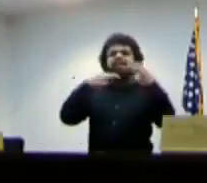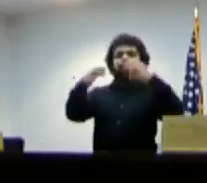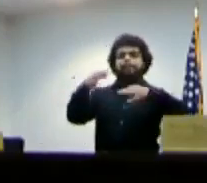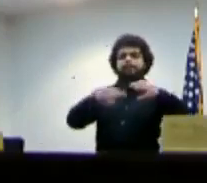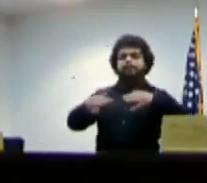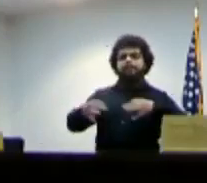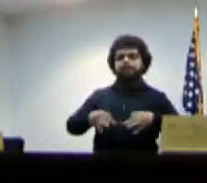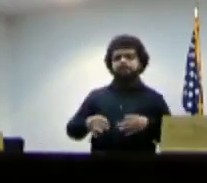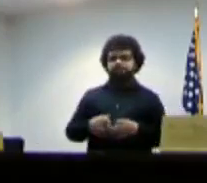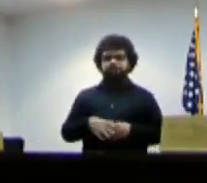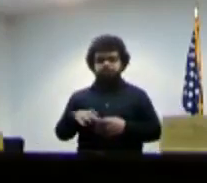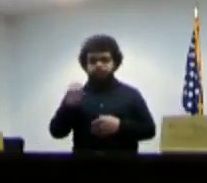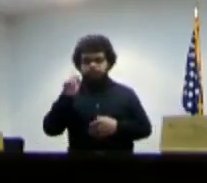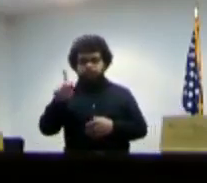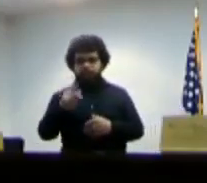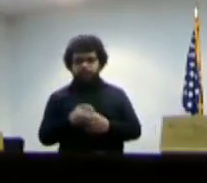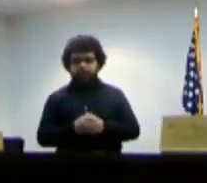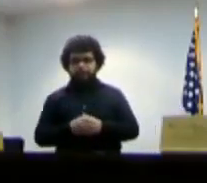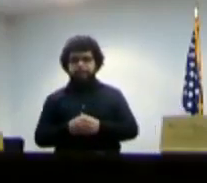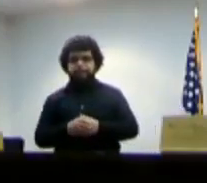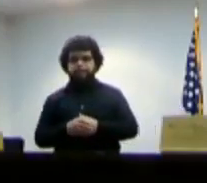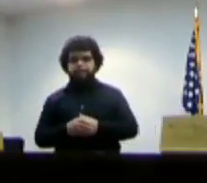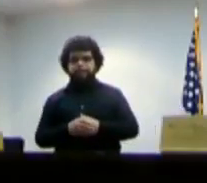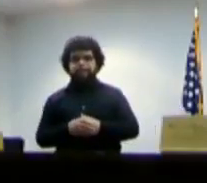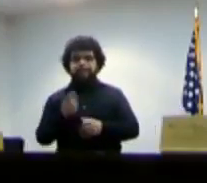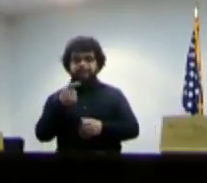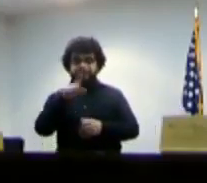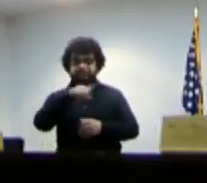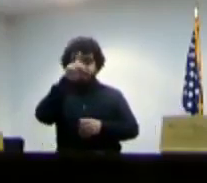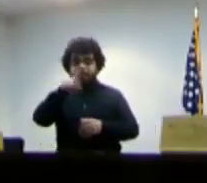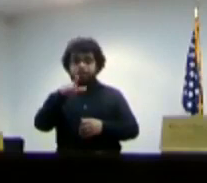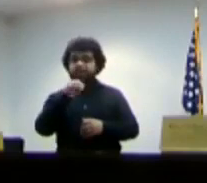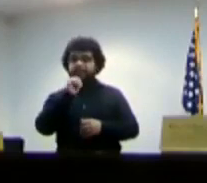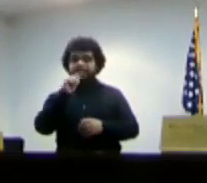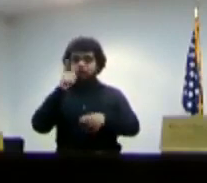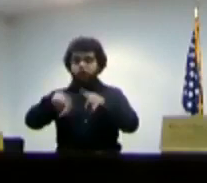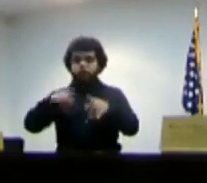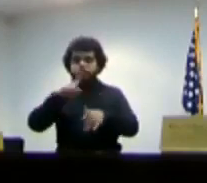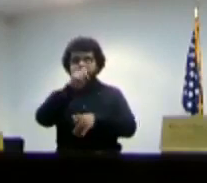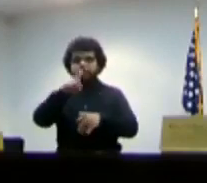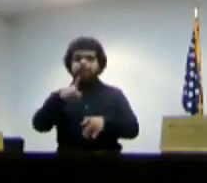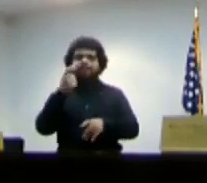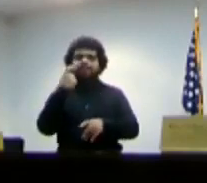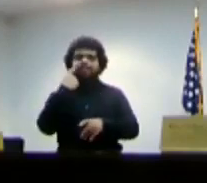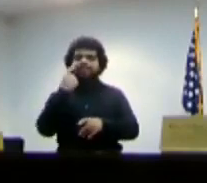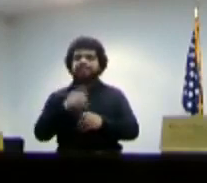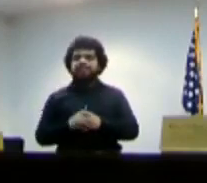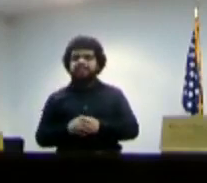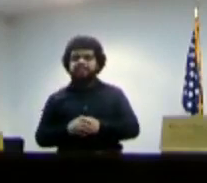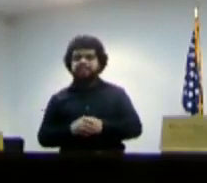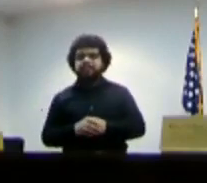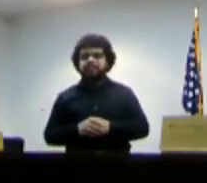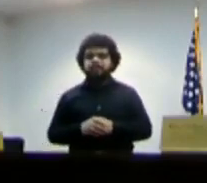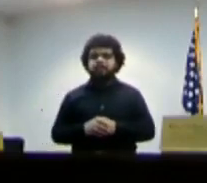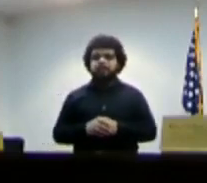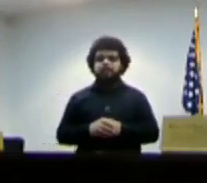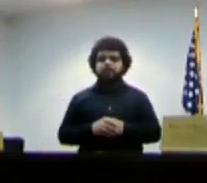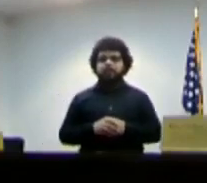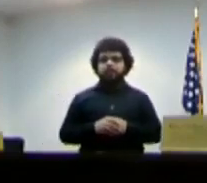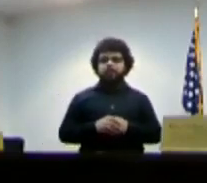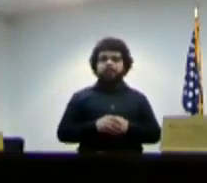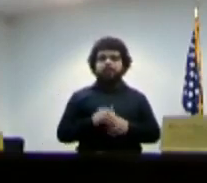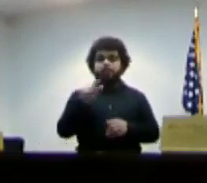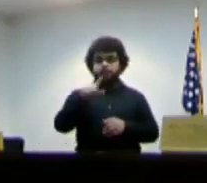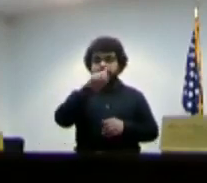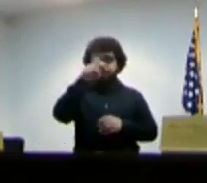unidades generatrices, y eso fue una pregunta que se quedó sin contestar, sí. Porque usted preguntó, pero como